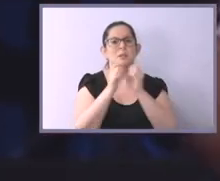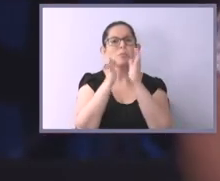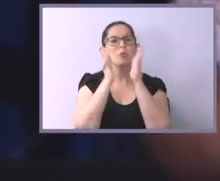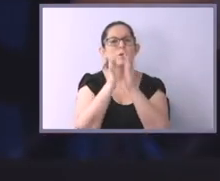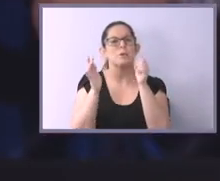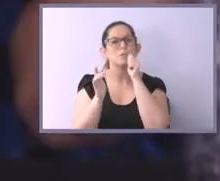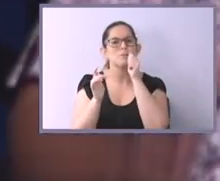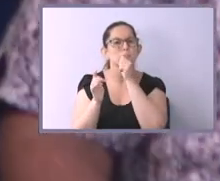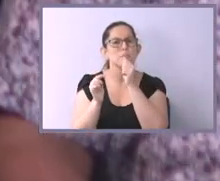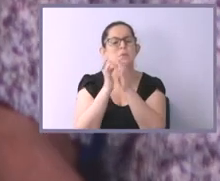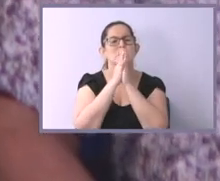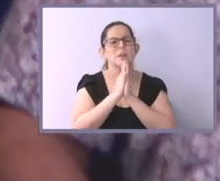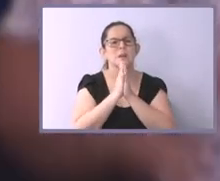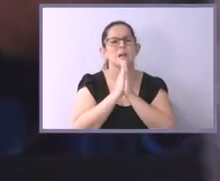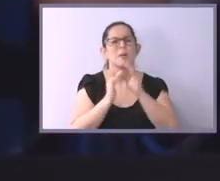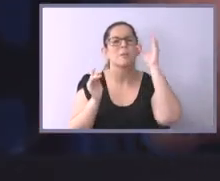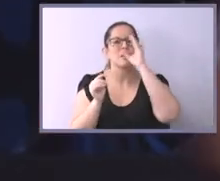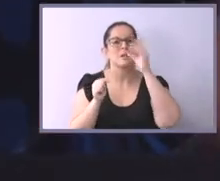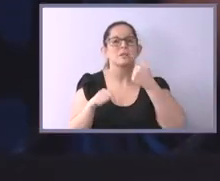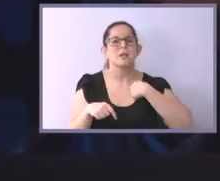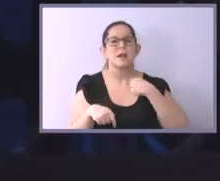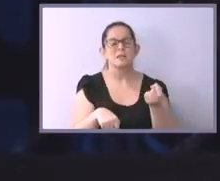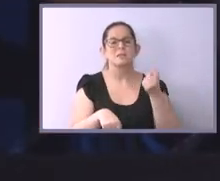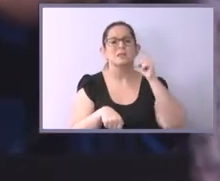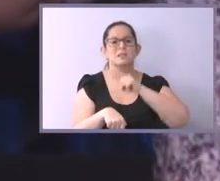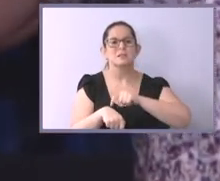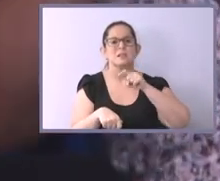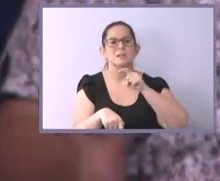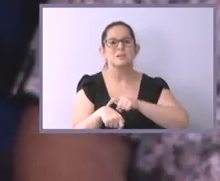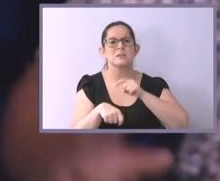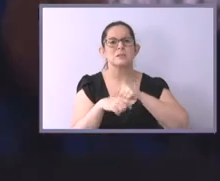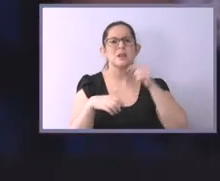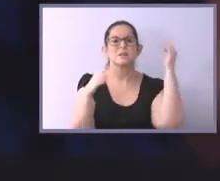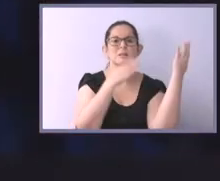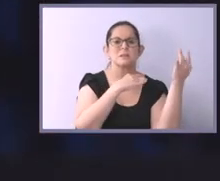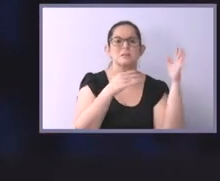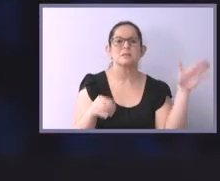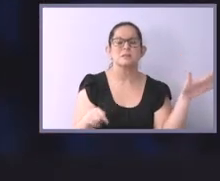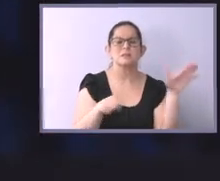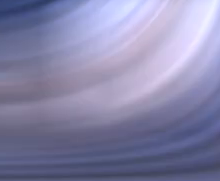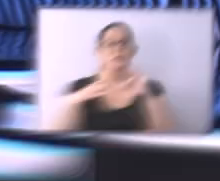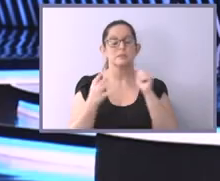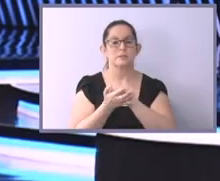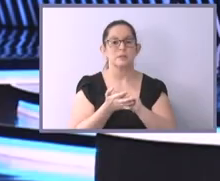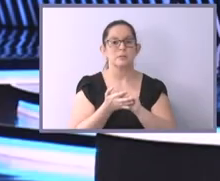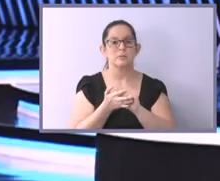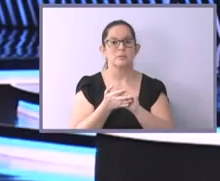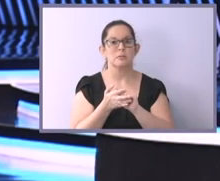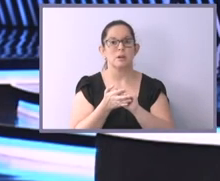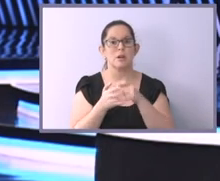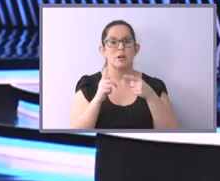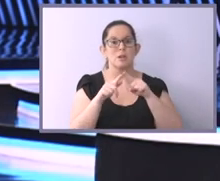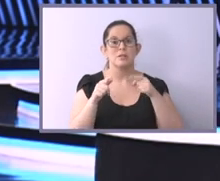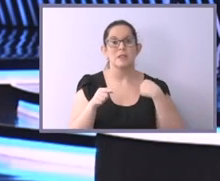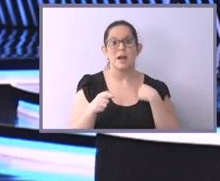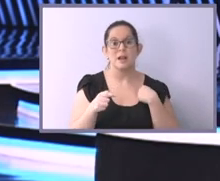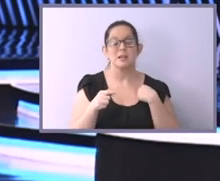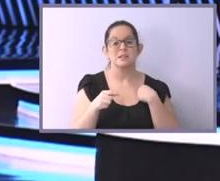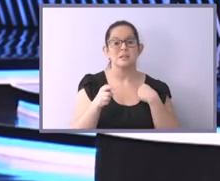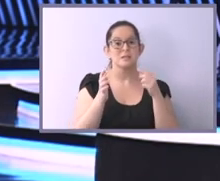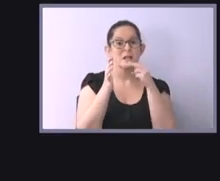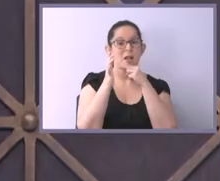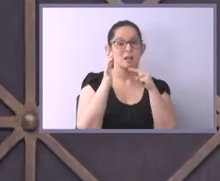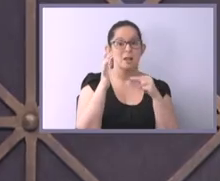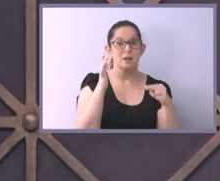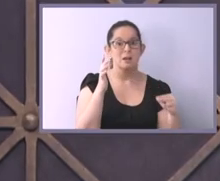de ayunar, de clamar. Este es el tiempo de esperar, de llenar nuestras vasijas. El contexto de este pasaje